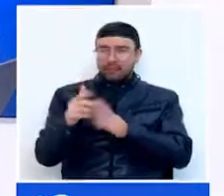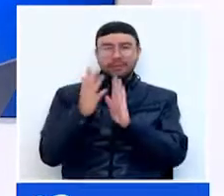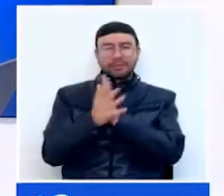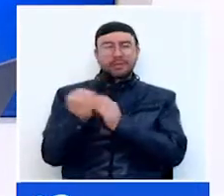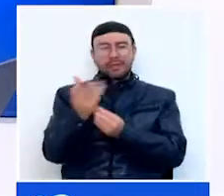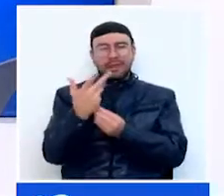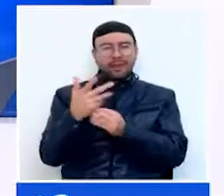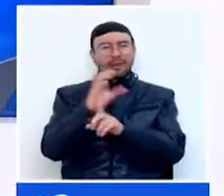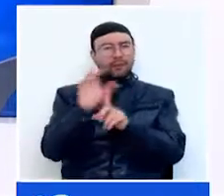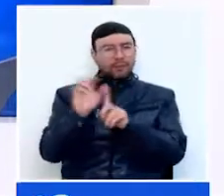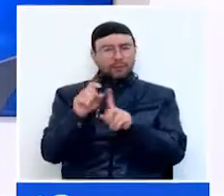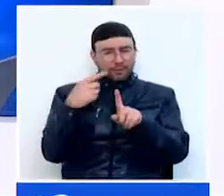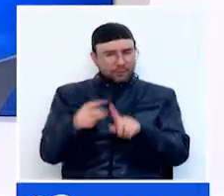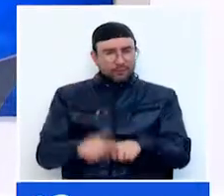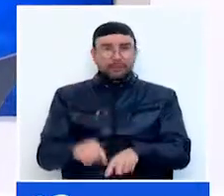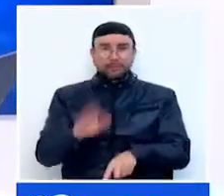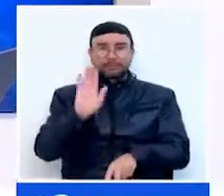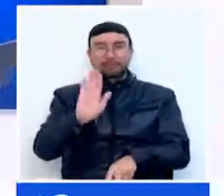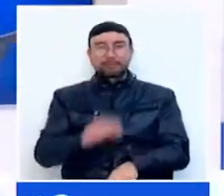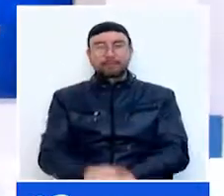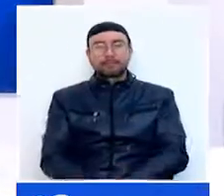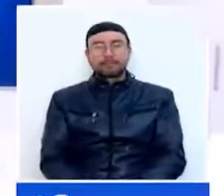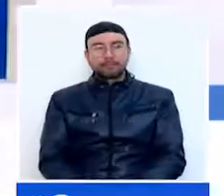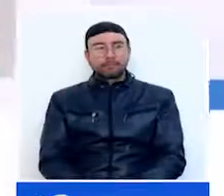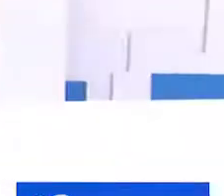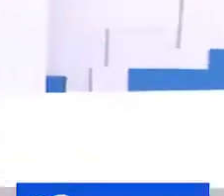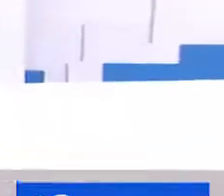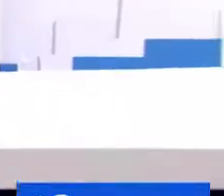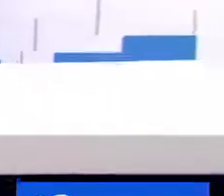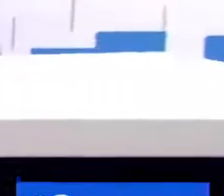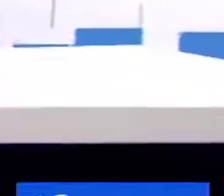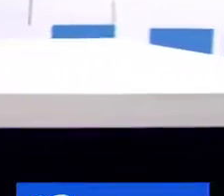y entretenimiento en Sin Estrés. Regresamos.